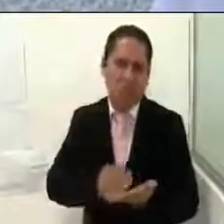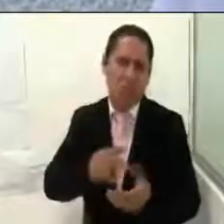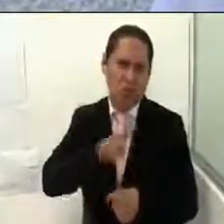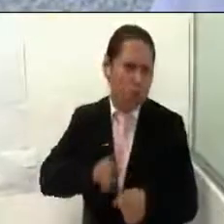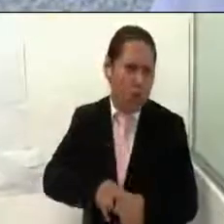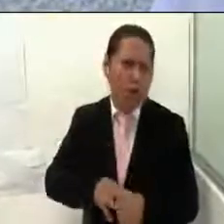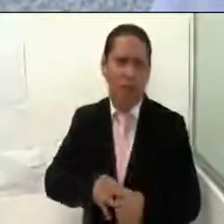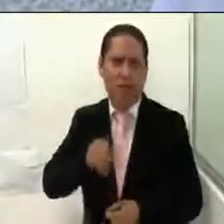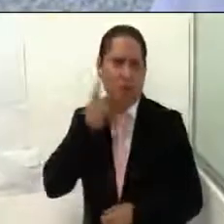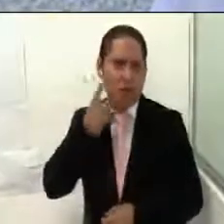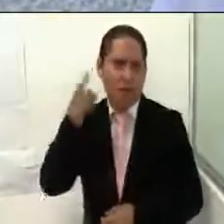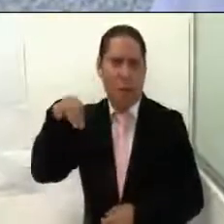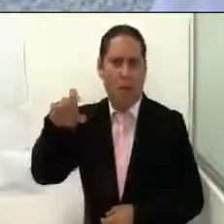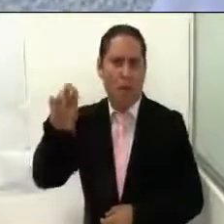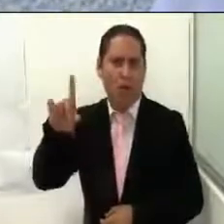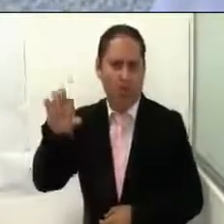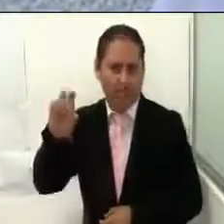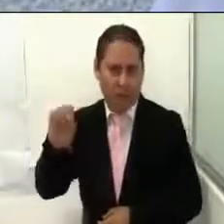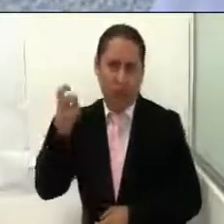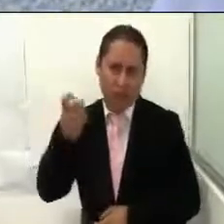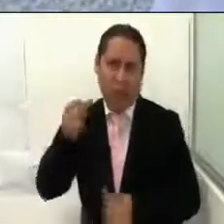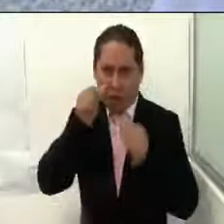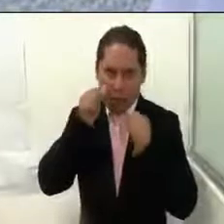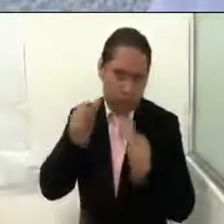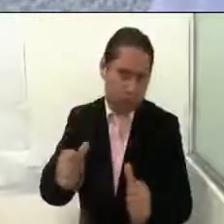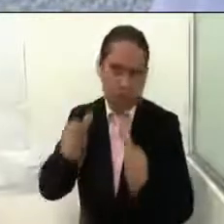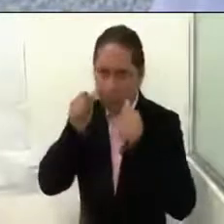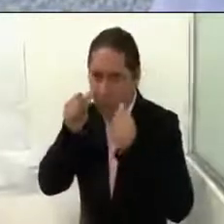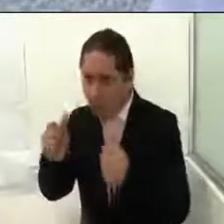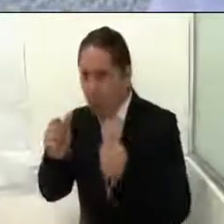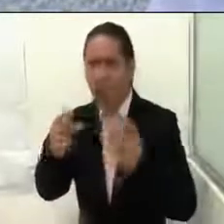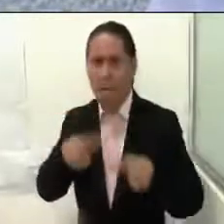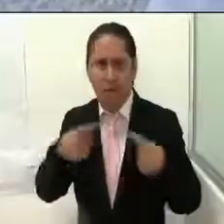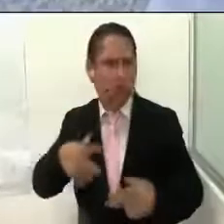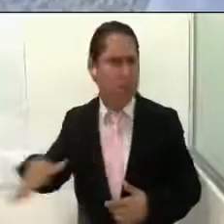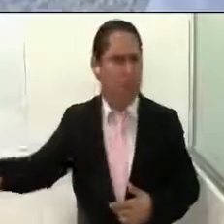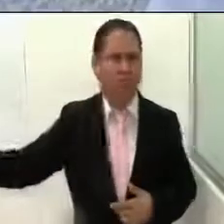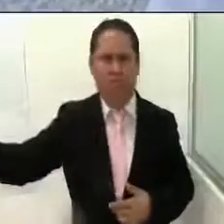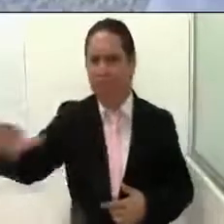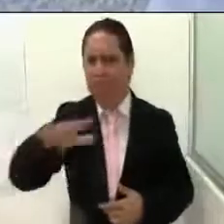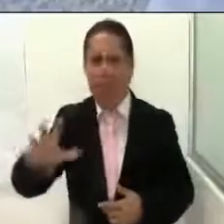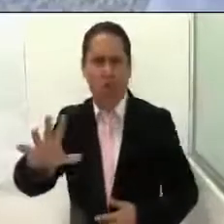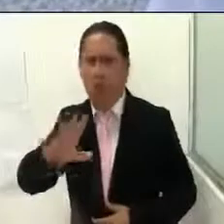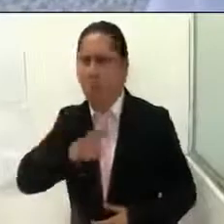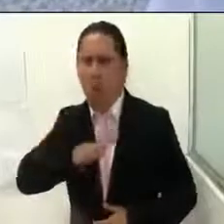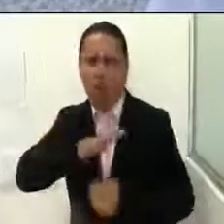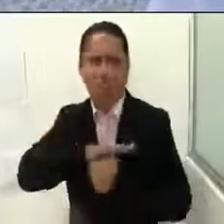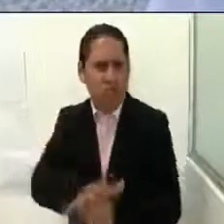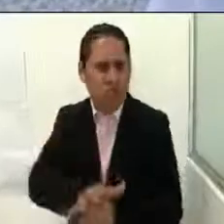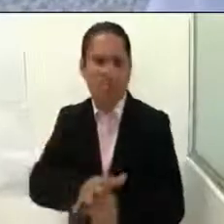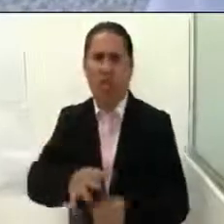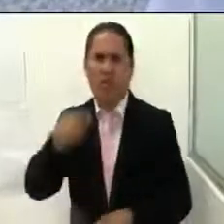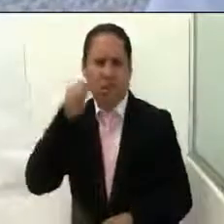diputado mauricio puesto que atendemos a la ciudadanía en general sin distinción de raza sexo religión